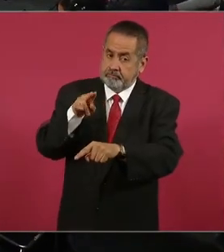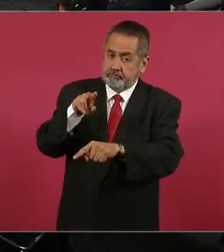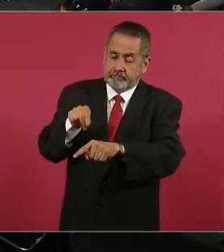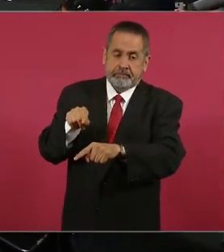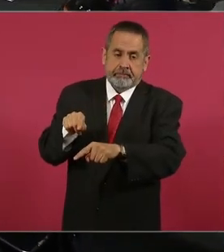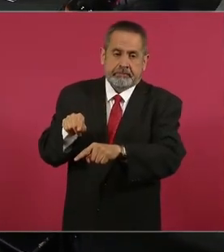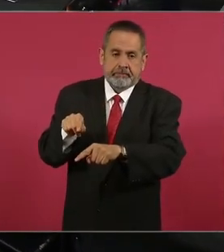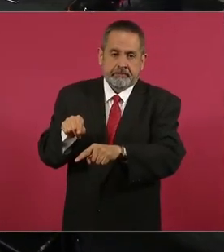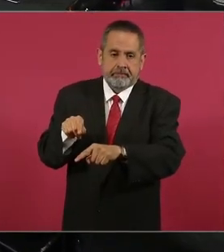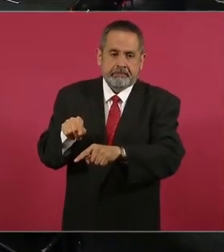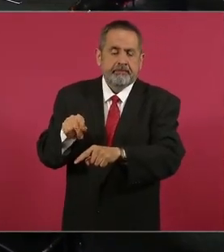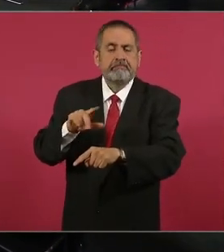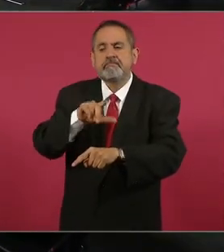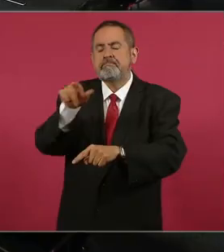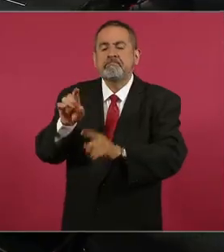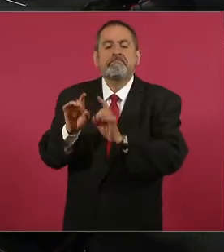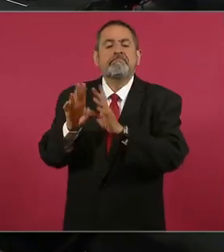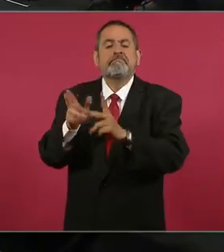lo asesinan